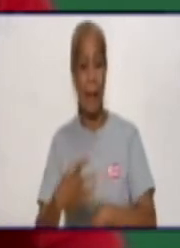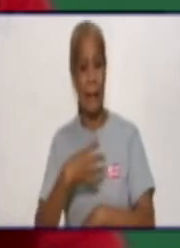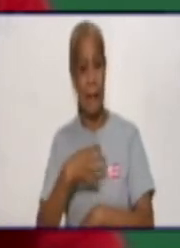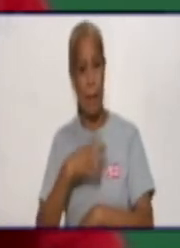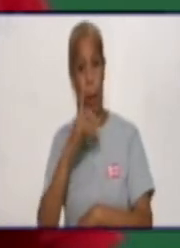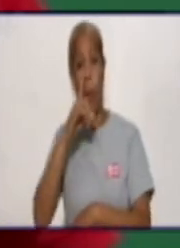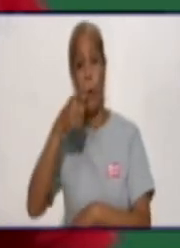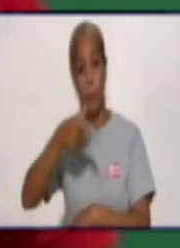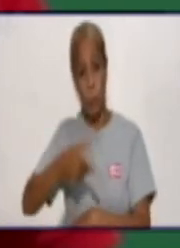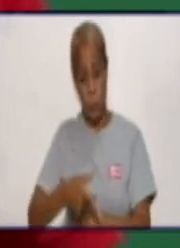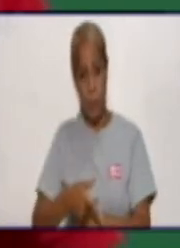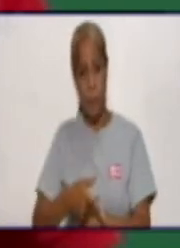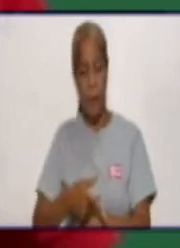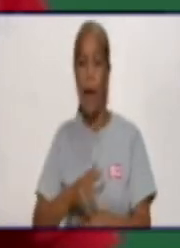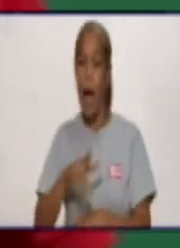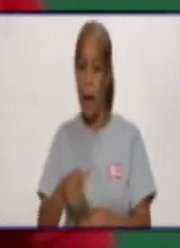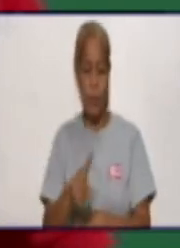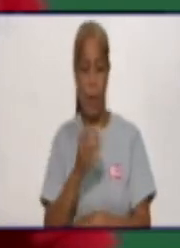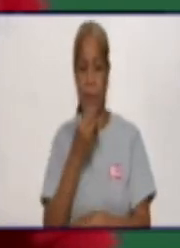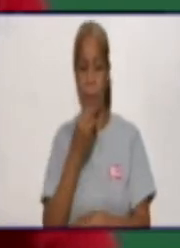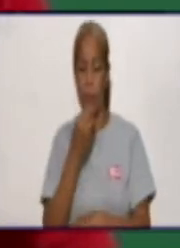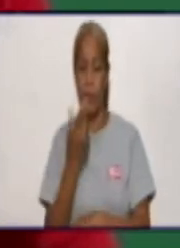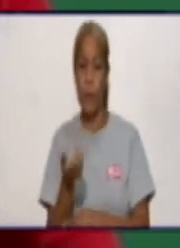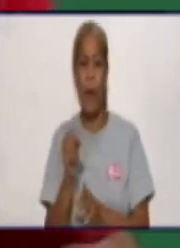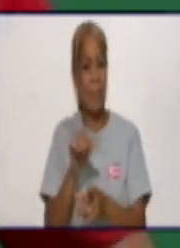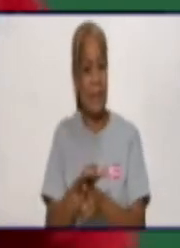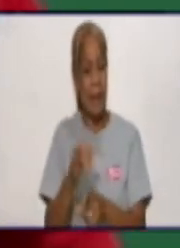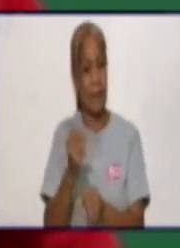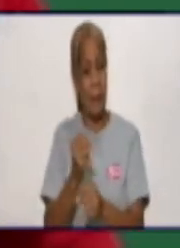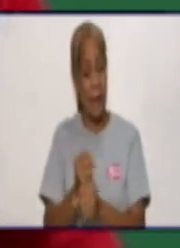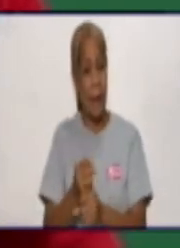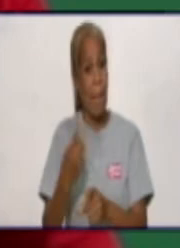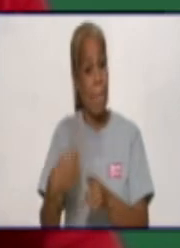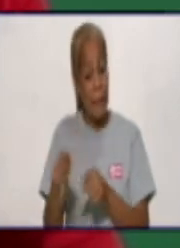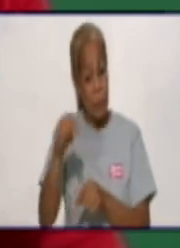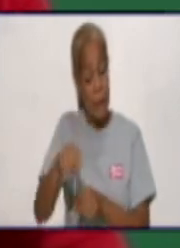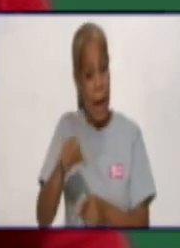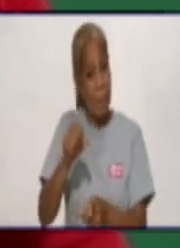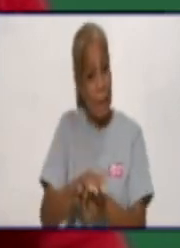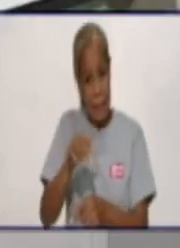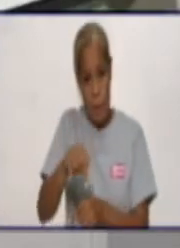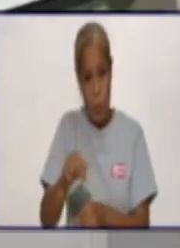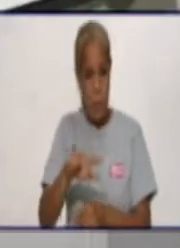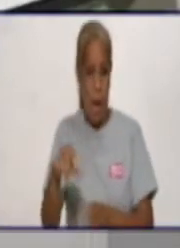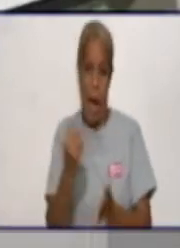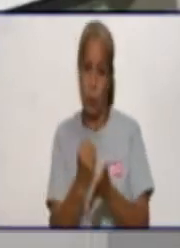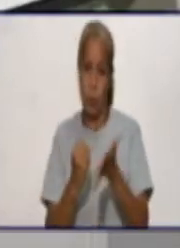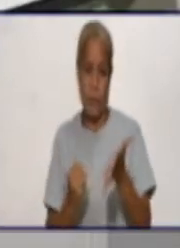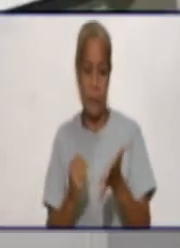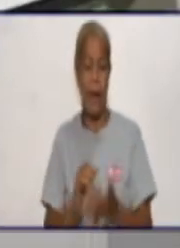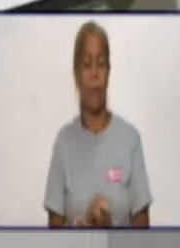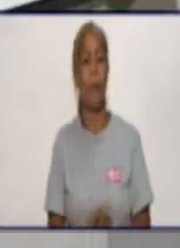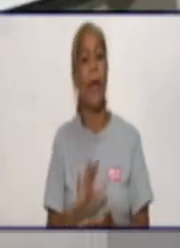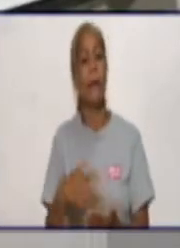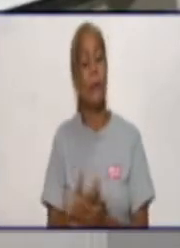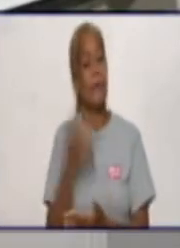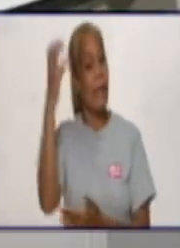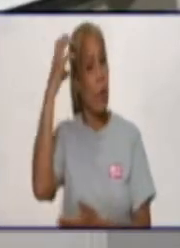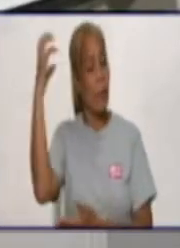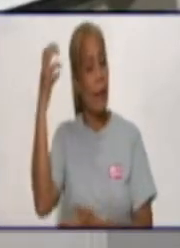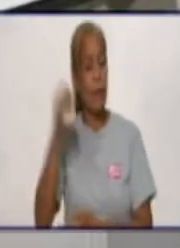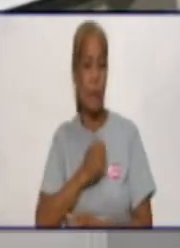la situación lo permita empieza la prestación de este servicio ya hoy está autorizado a propósito del tema del gobernador quiere apuntar a algunos elementos